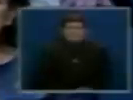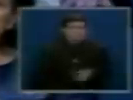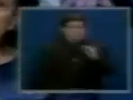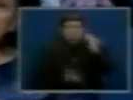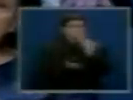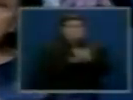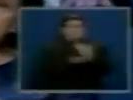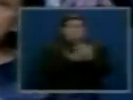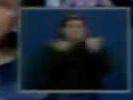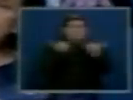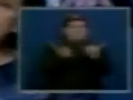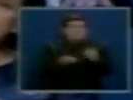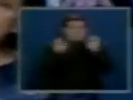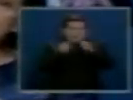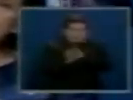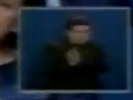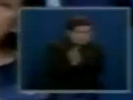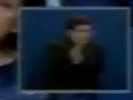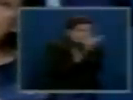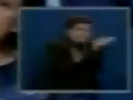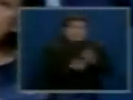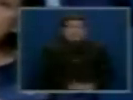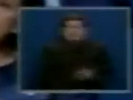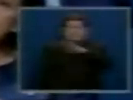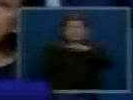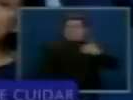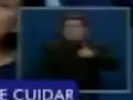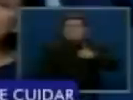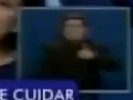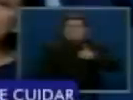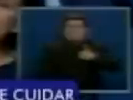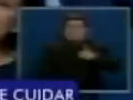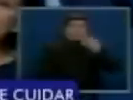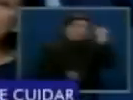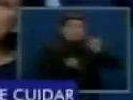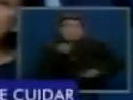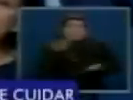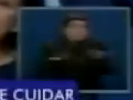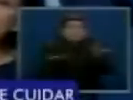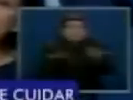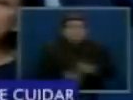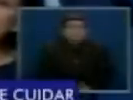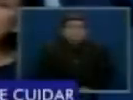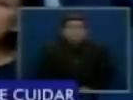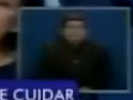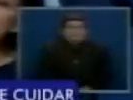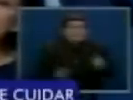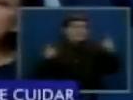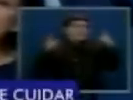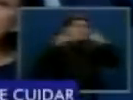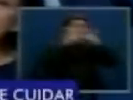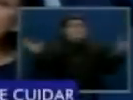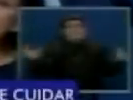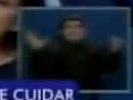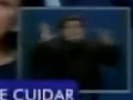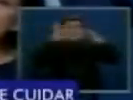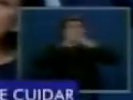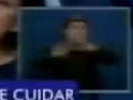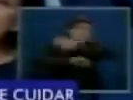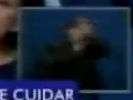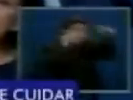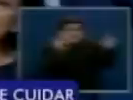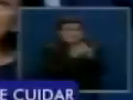de ella pueden desviar, derivar utilidades? ¿O finalmente, es una compleja conjunción de todos